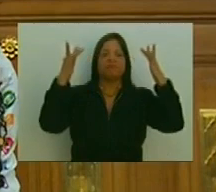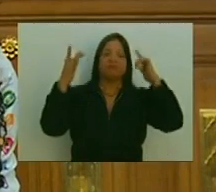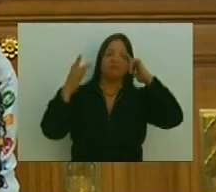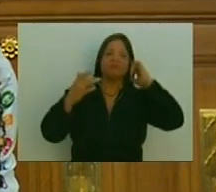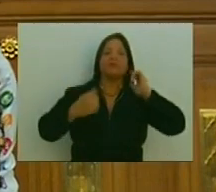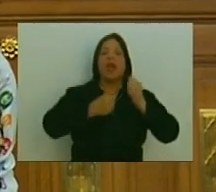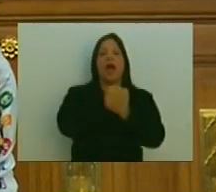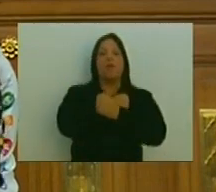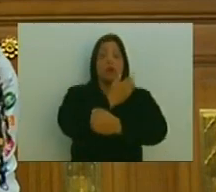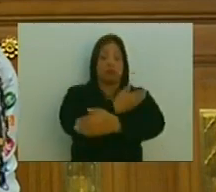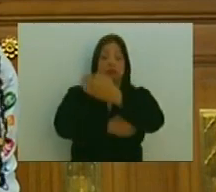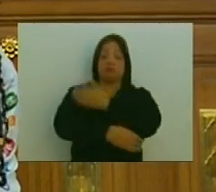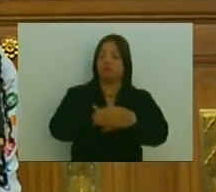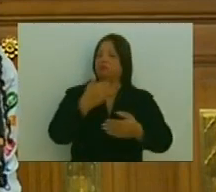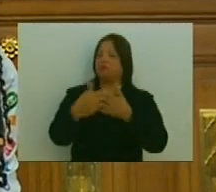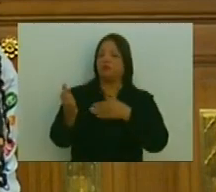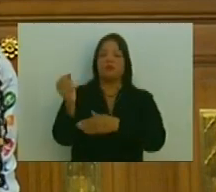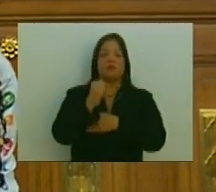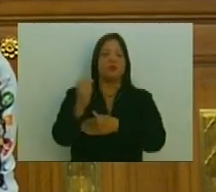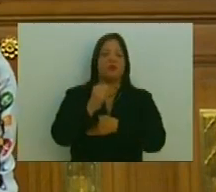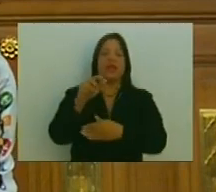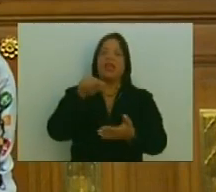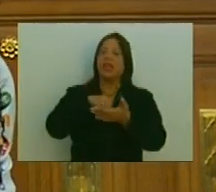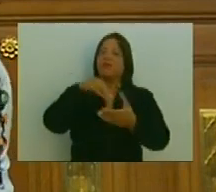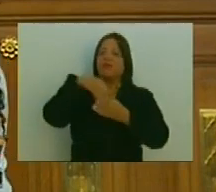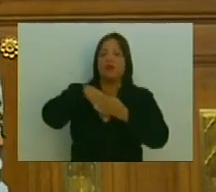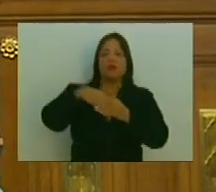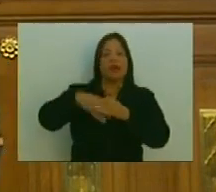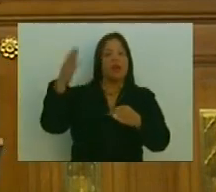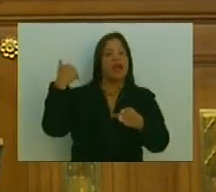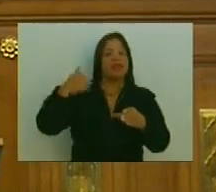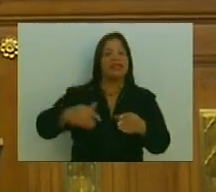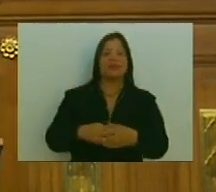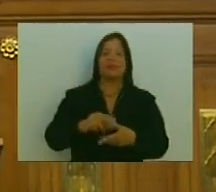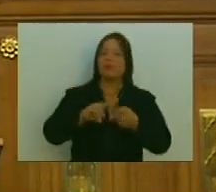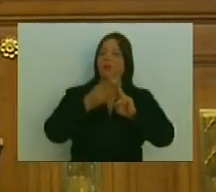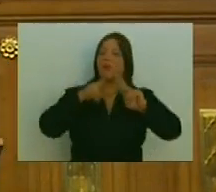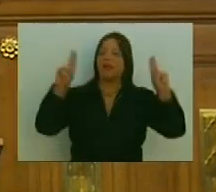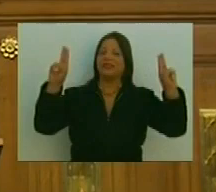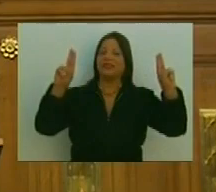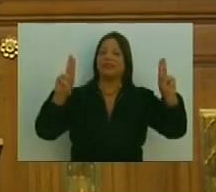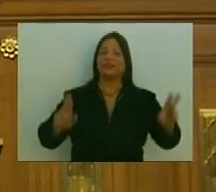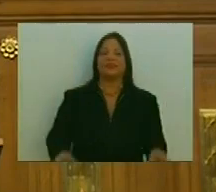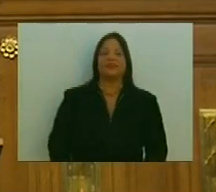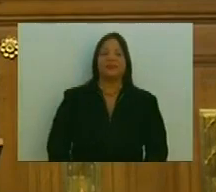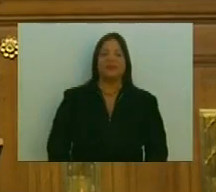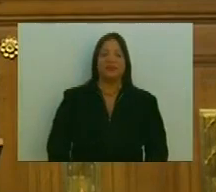infinito amor por nuestra patria, ejerciendo su derecho al voto por la paz.